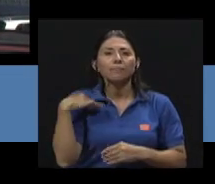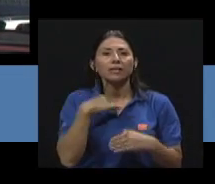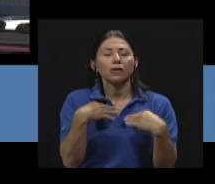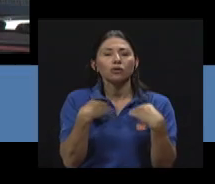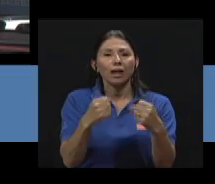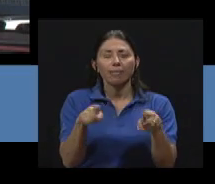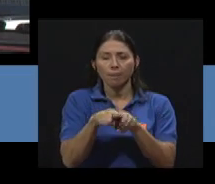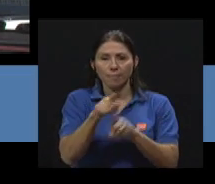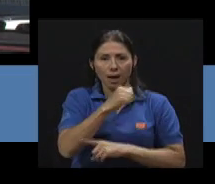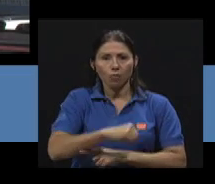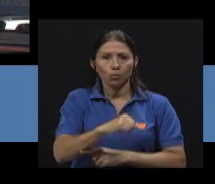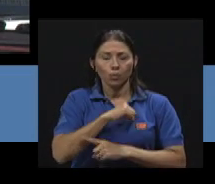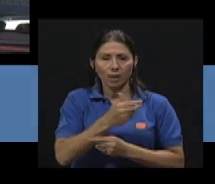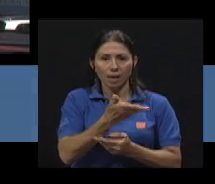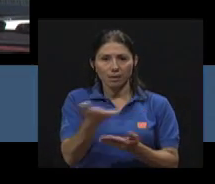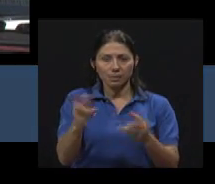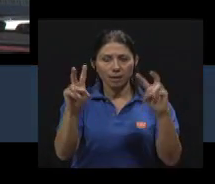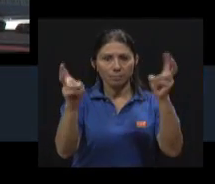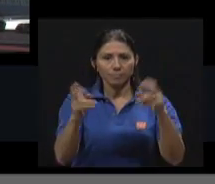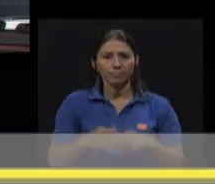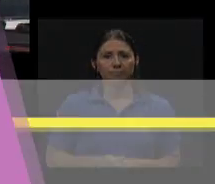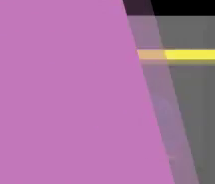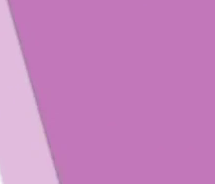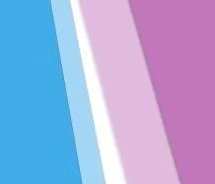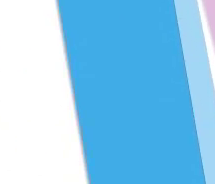Ministerio de salud y las autoridades